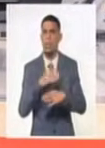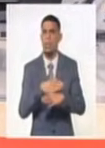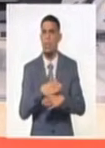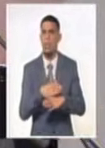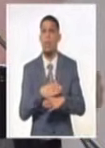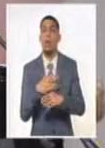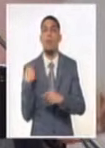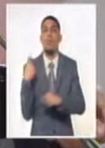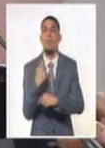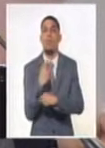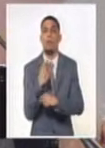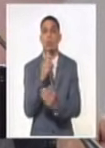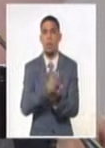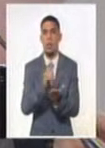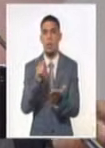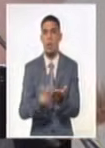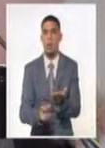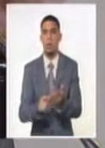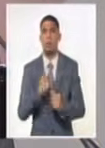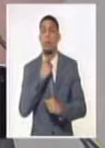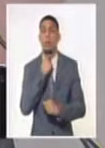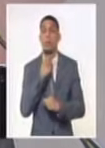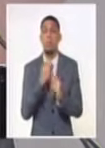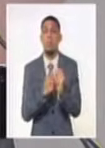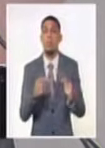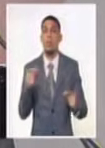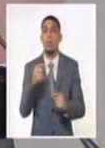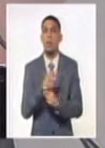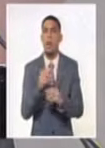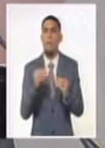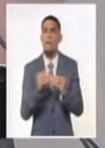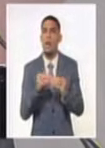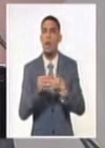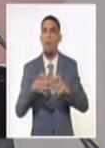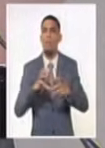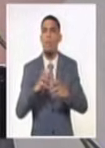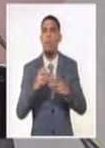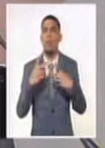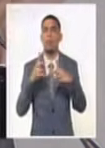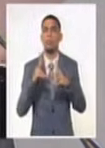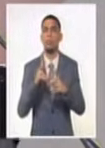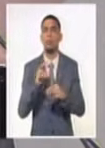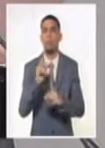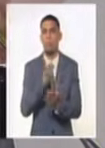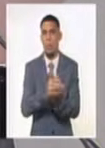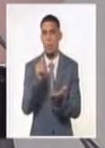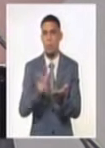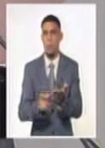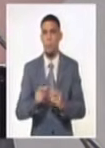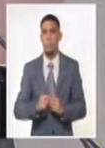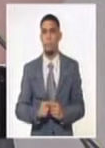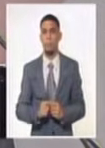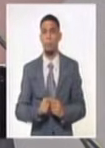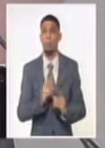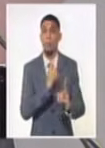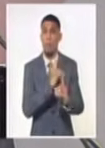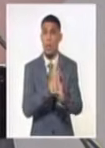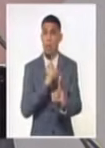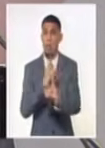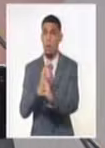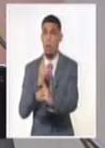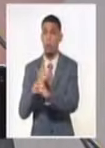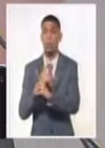estudiantes, sobre todo cuando tienen que ver con el perfil profesional del estudiante, mantener estos encuentros presenciales y sistemáticos